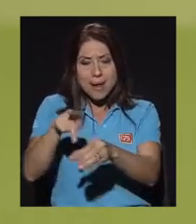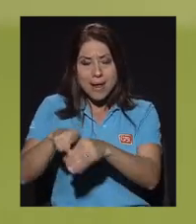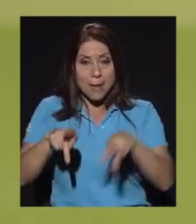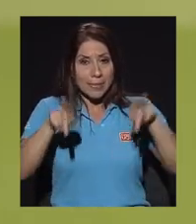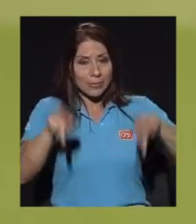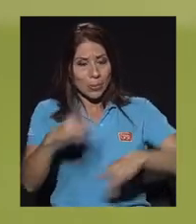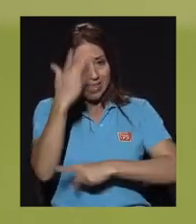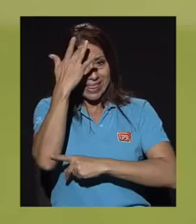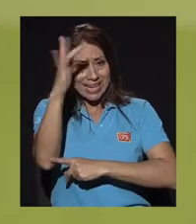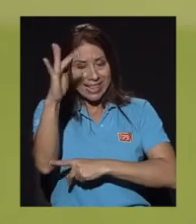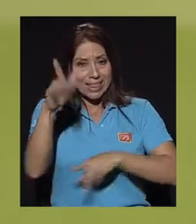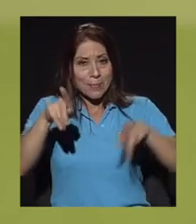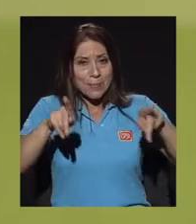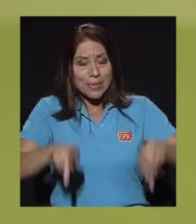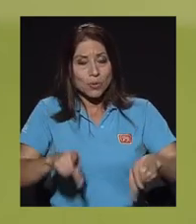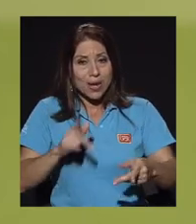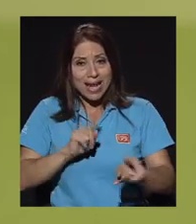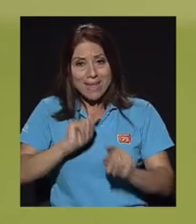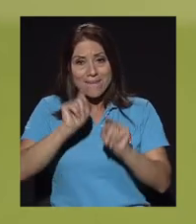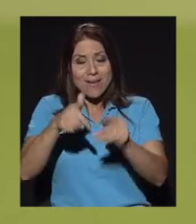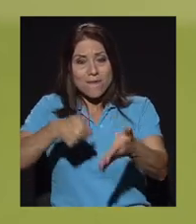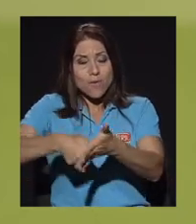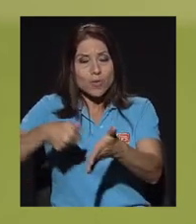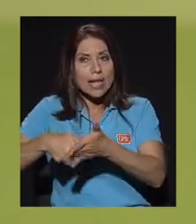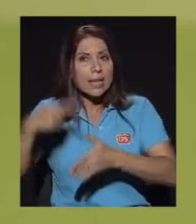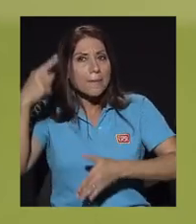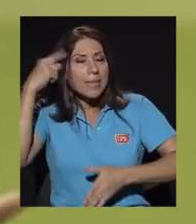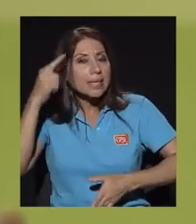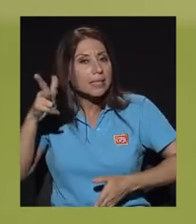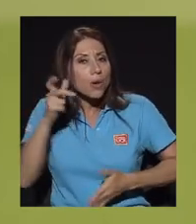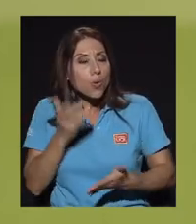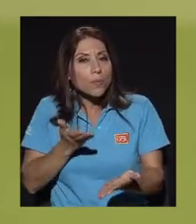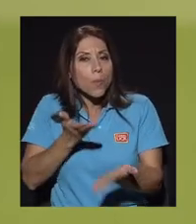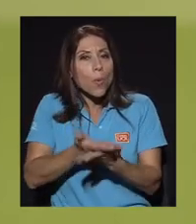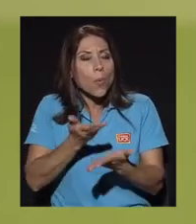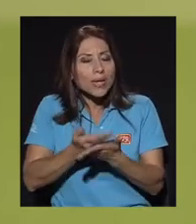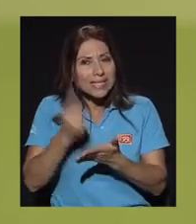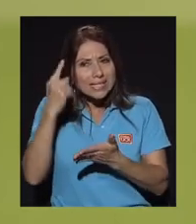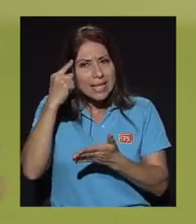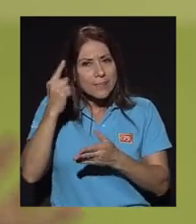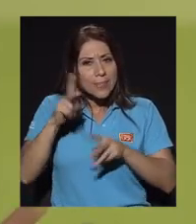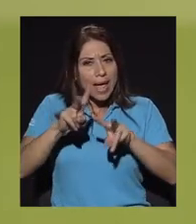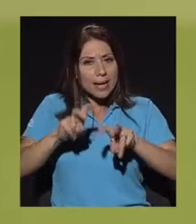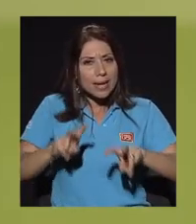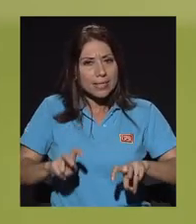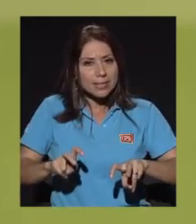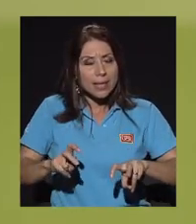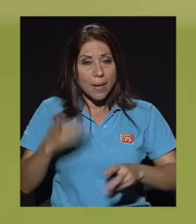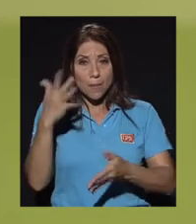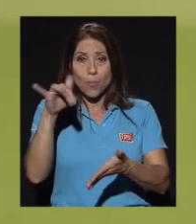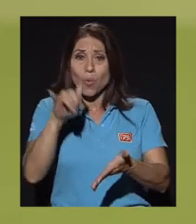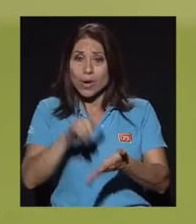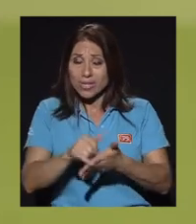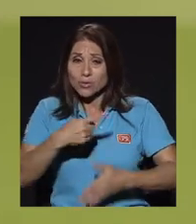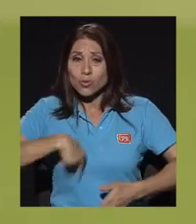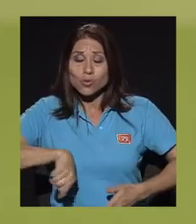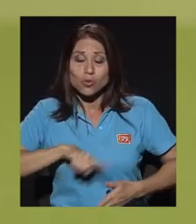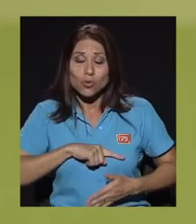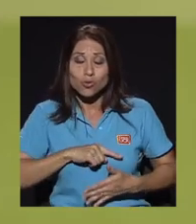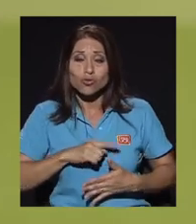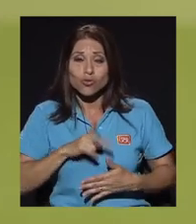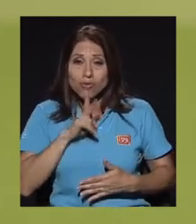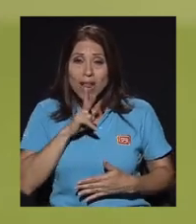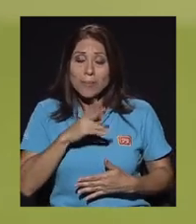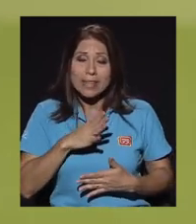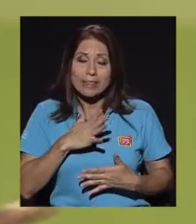haya un votante que piensa, que haya un votante que analiza, que haya un votante que oye las propuestas. Por eso no dejamos de lamentarnos que por una u